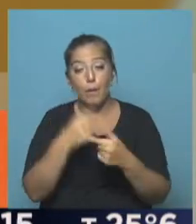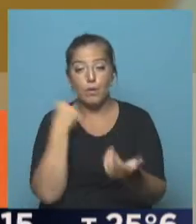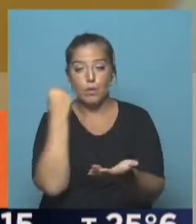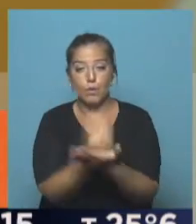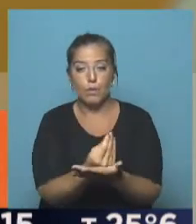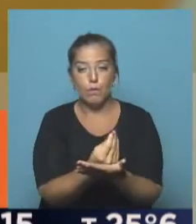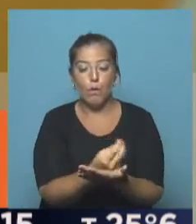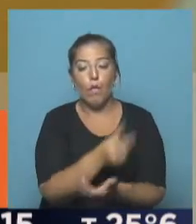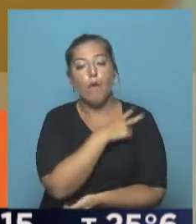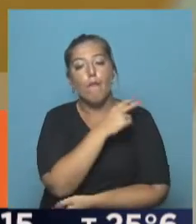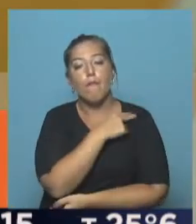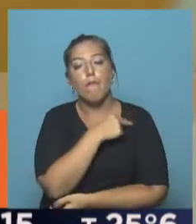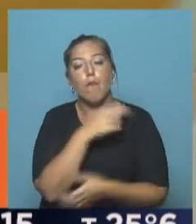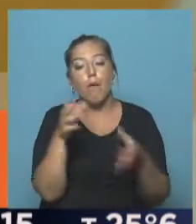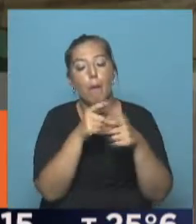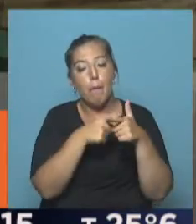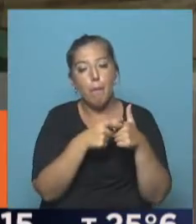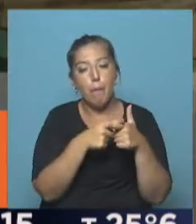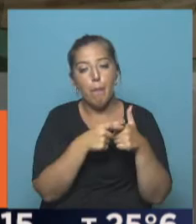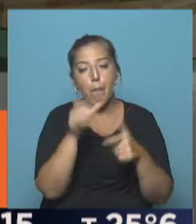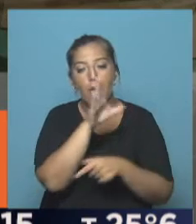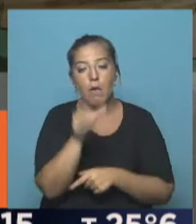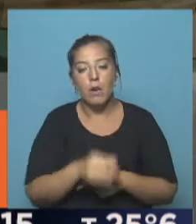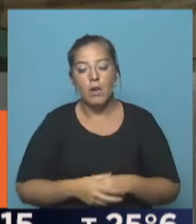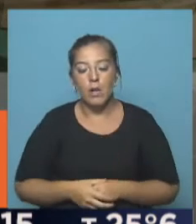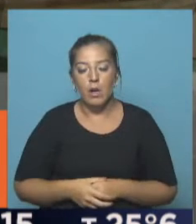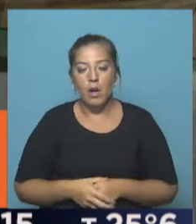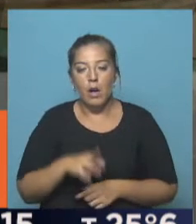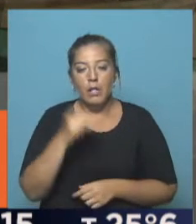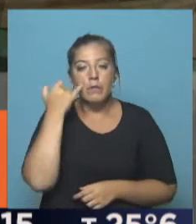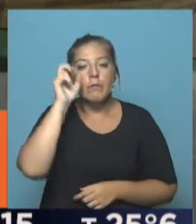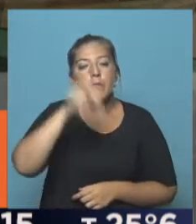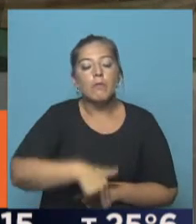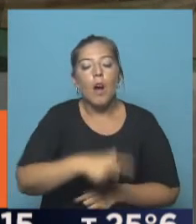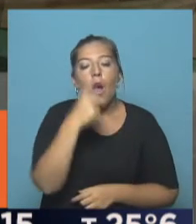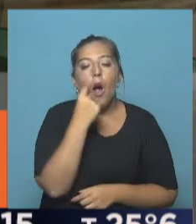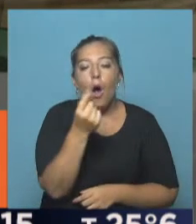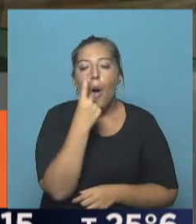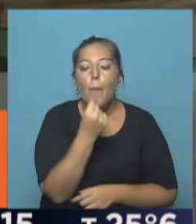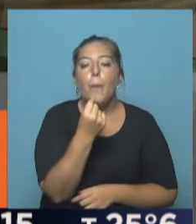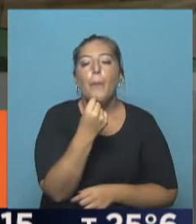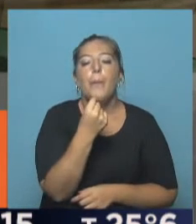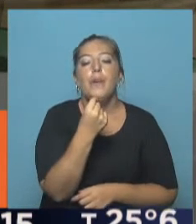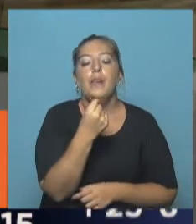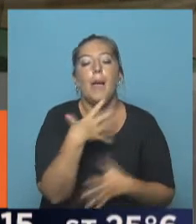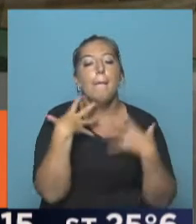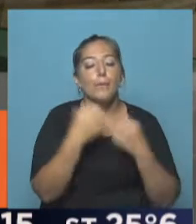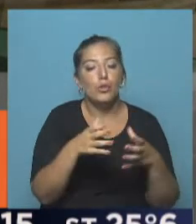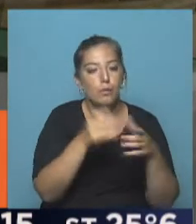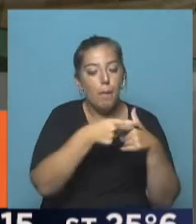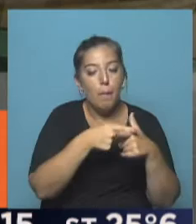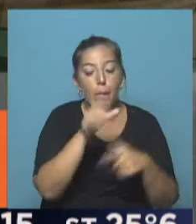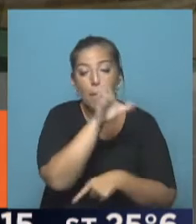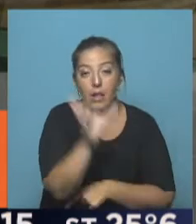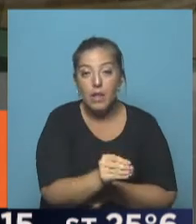jefe del Partido Republicano y eventualmente candidato a la presidencia. Ryan, que es un hombre que expresa al partido, que tiene una posición durísima, por ejemplo,